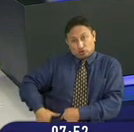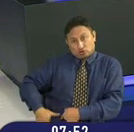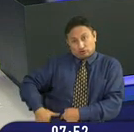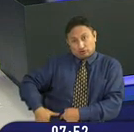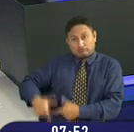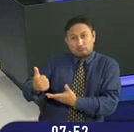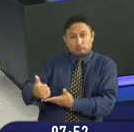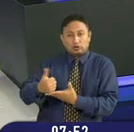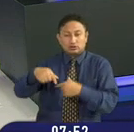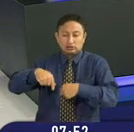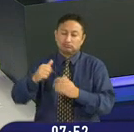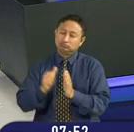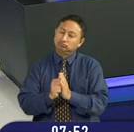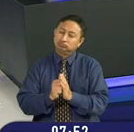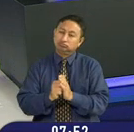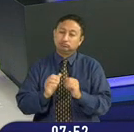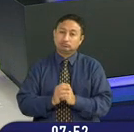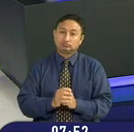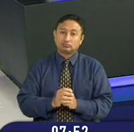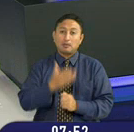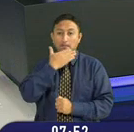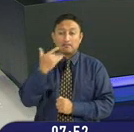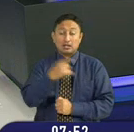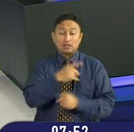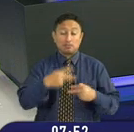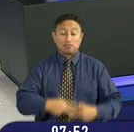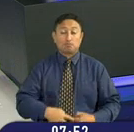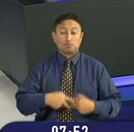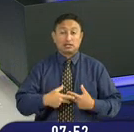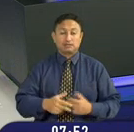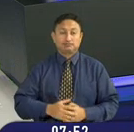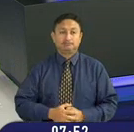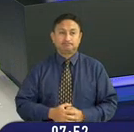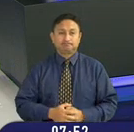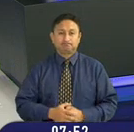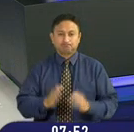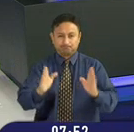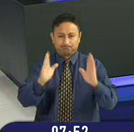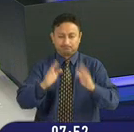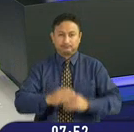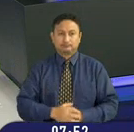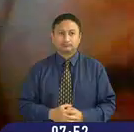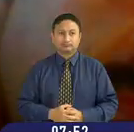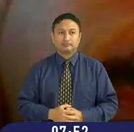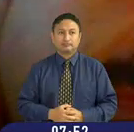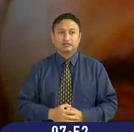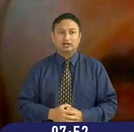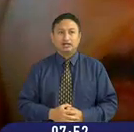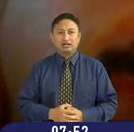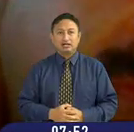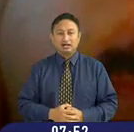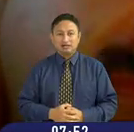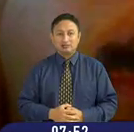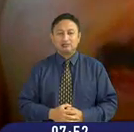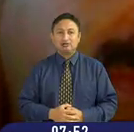esperan contar con los recursos para darle una mejor calidad de vida. Preste atención.